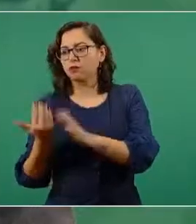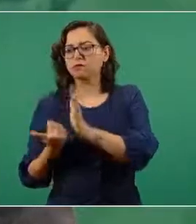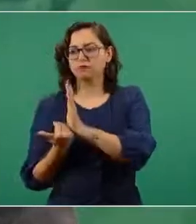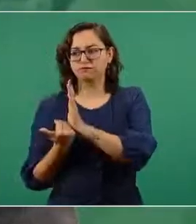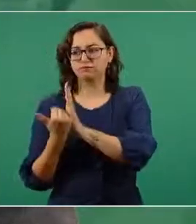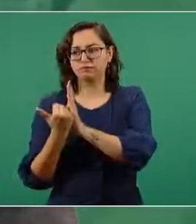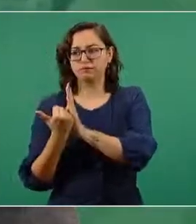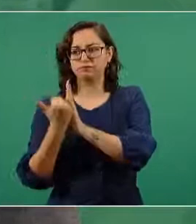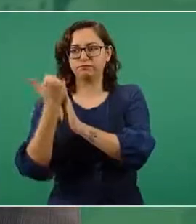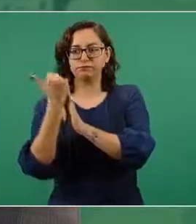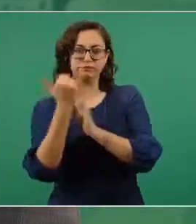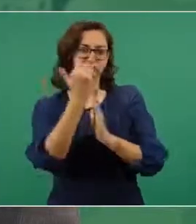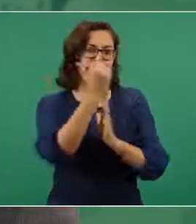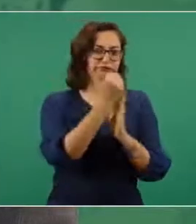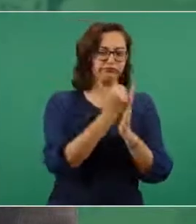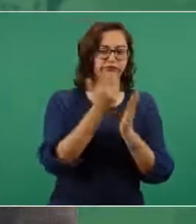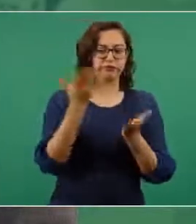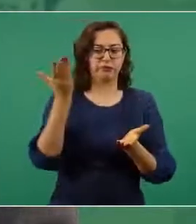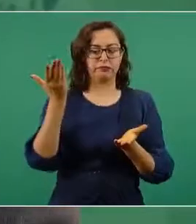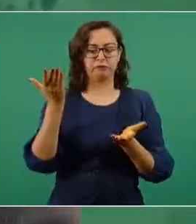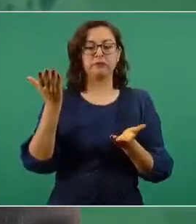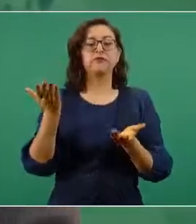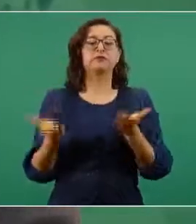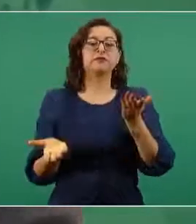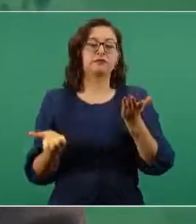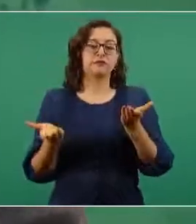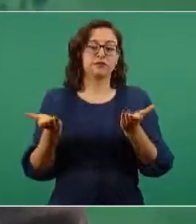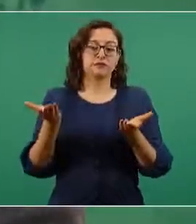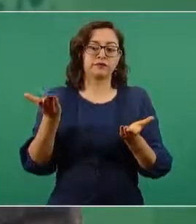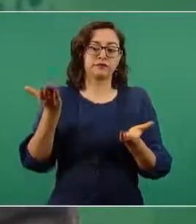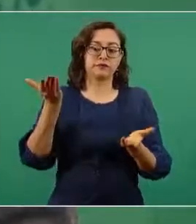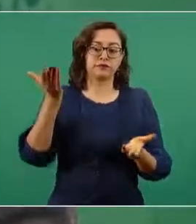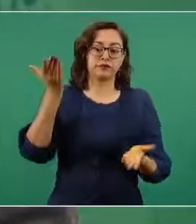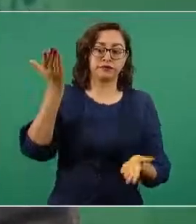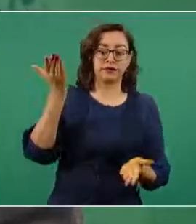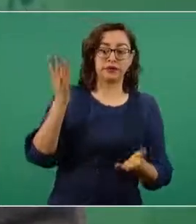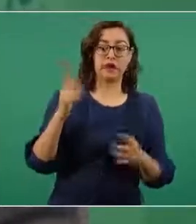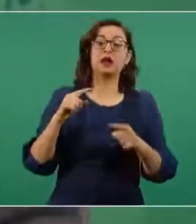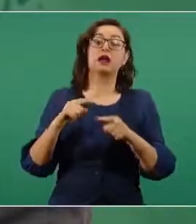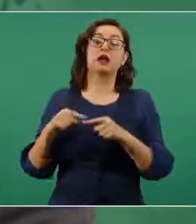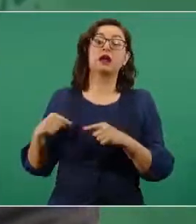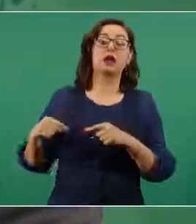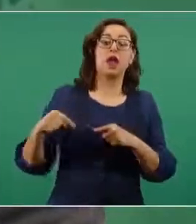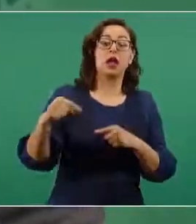menos cantidades hasta el 24,